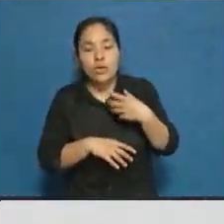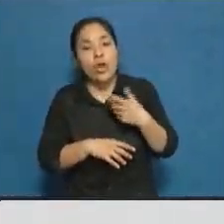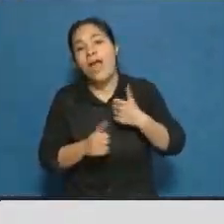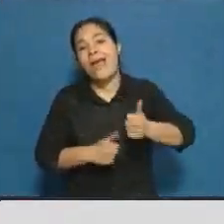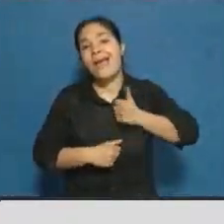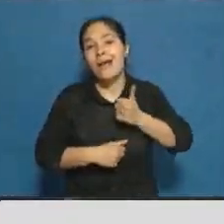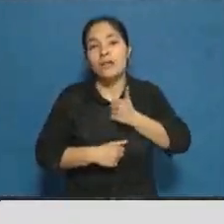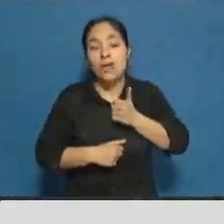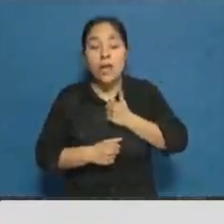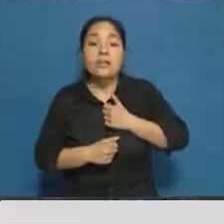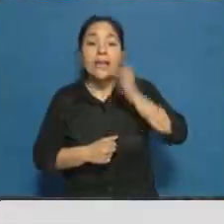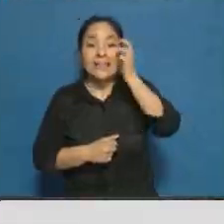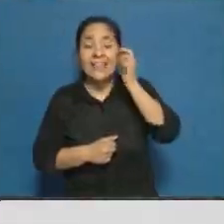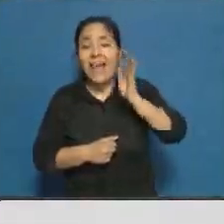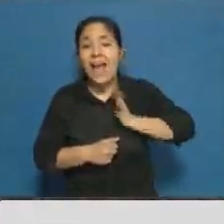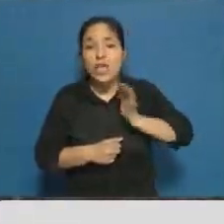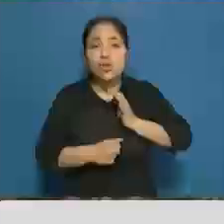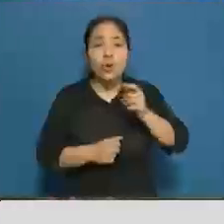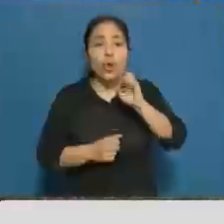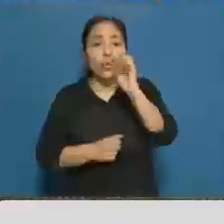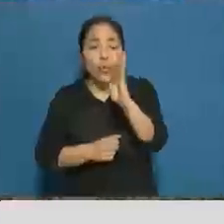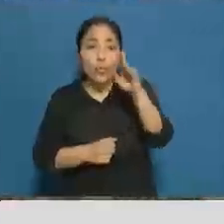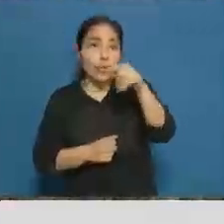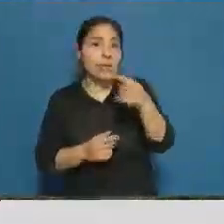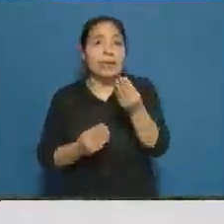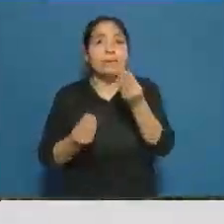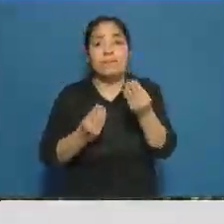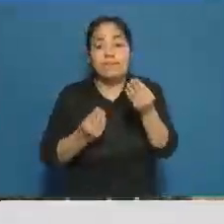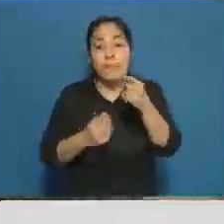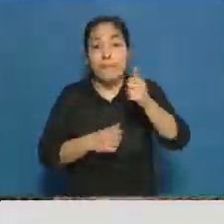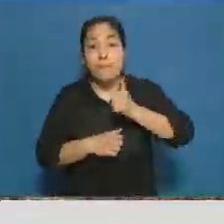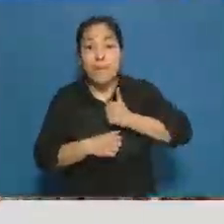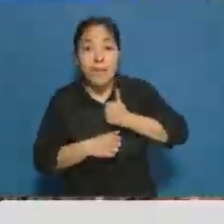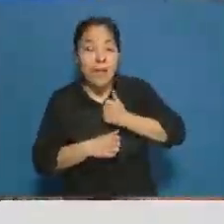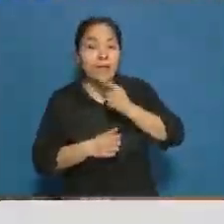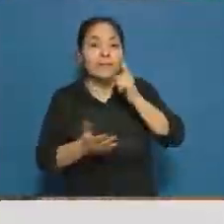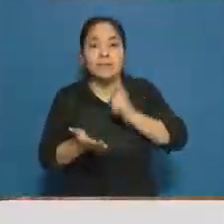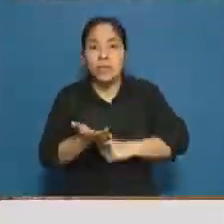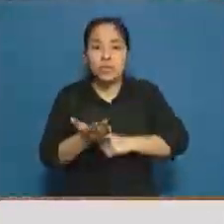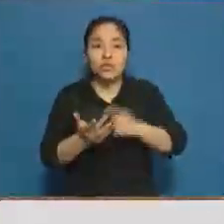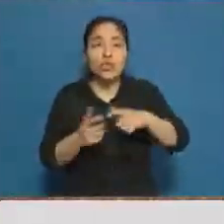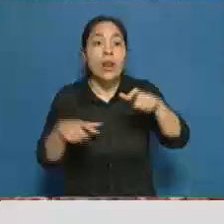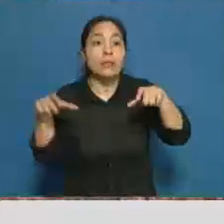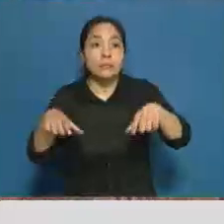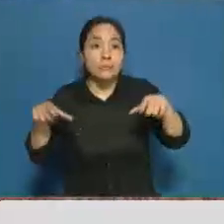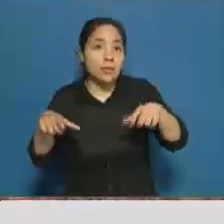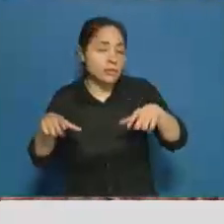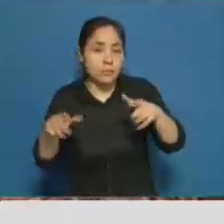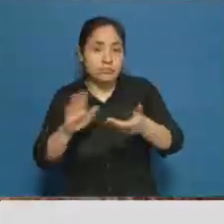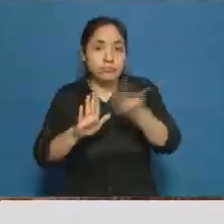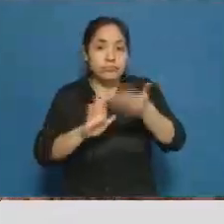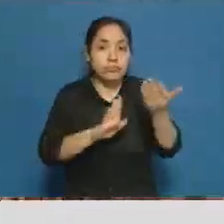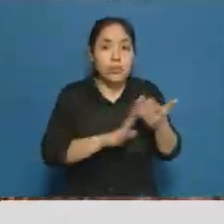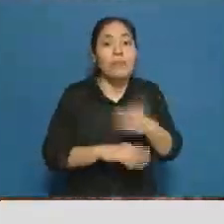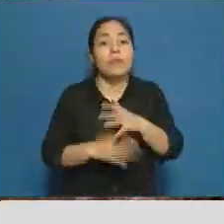club desde hace 30 años. Luego de incidentes, militares decidieron dar de baja a las instalaciones y hubo quejas de